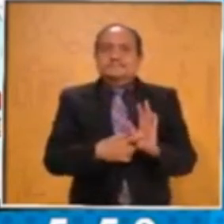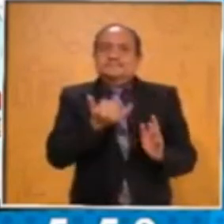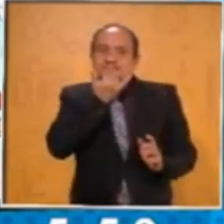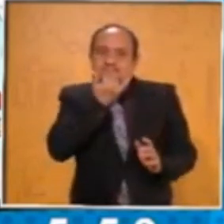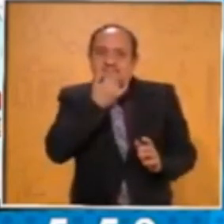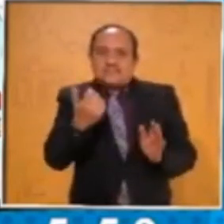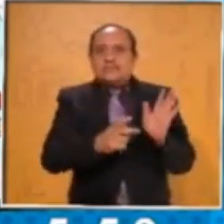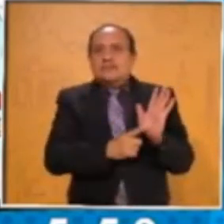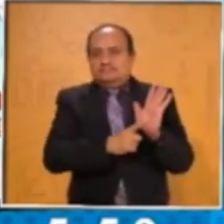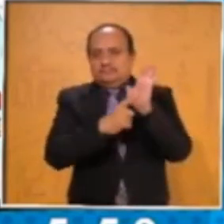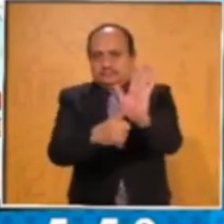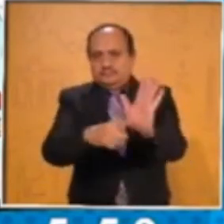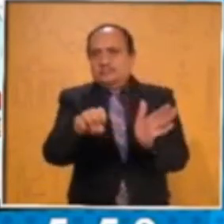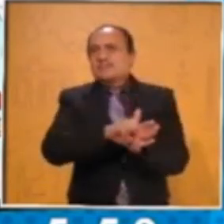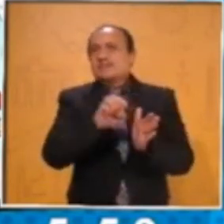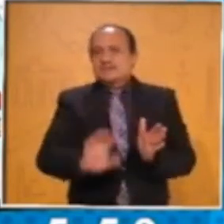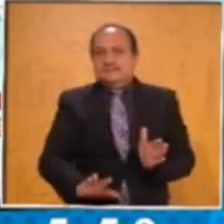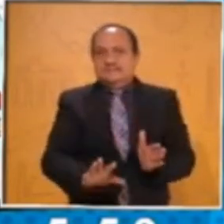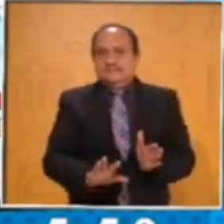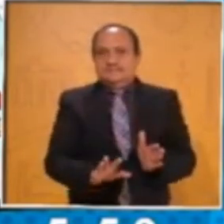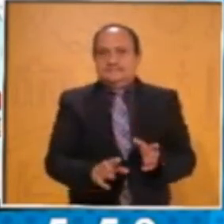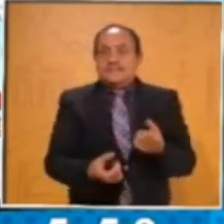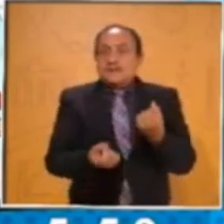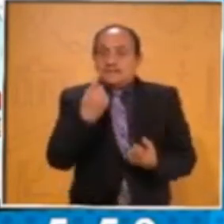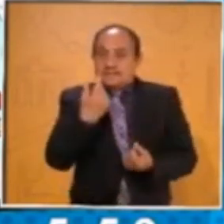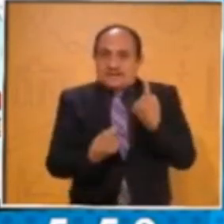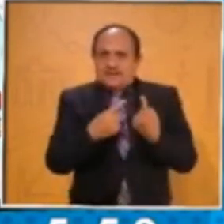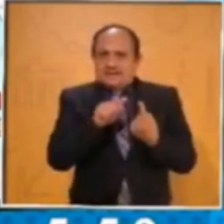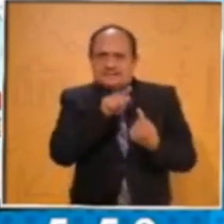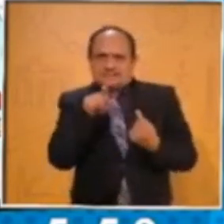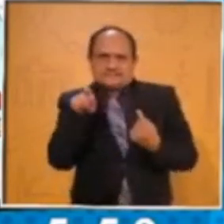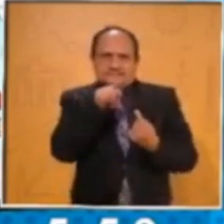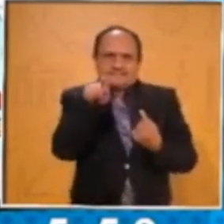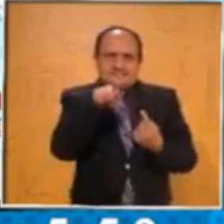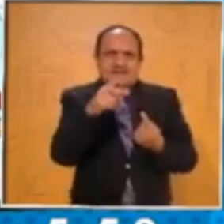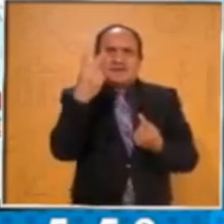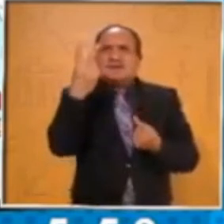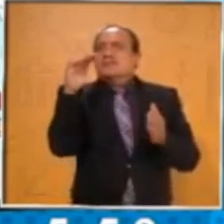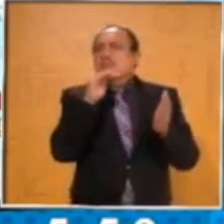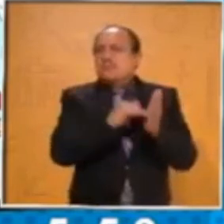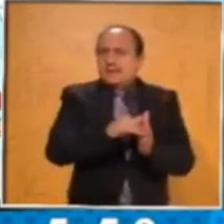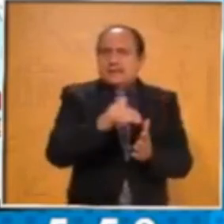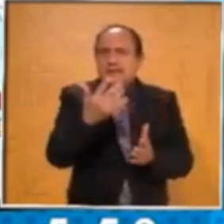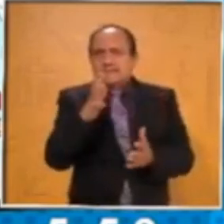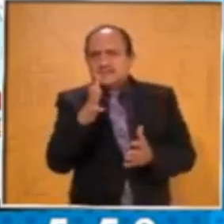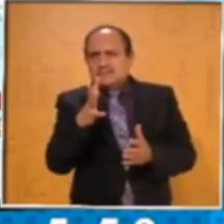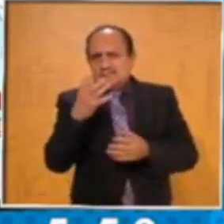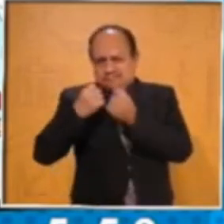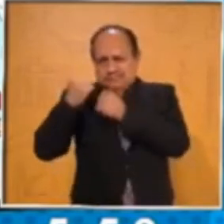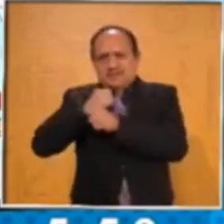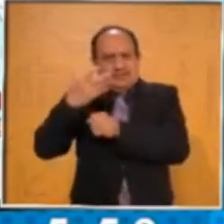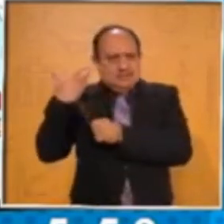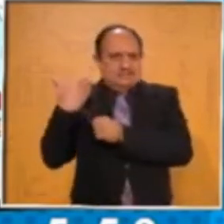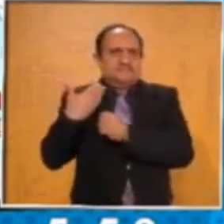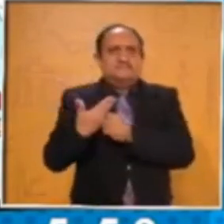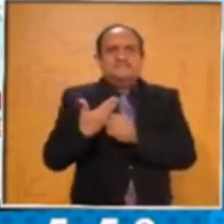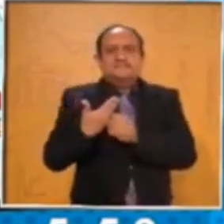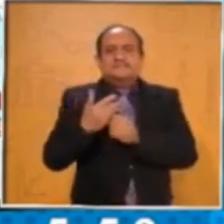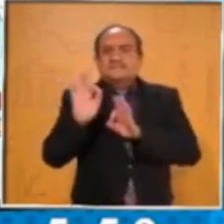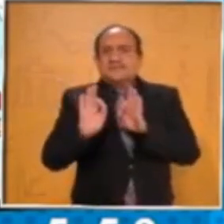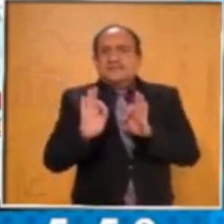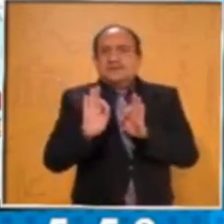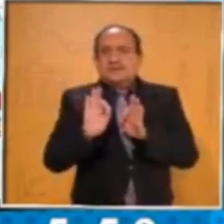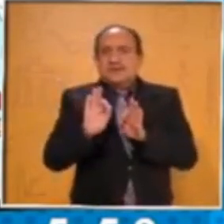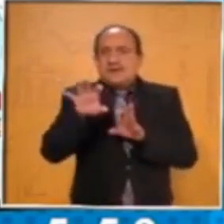otro ejemplo que yo aquí les traigo es que alguien por ahí de los 2000 más o menos trató de agarrar